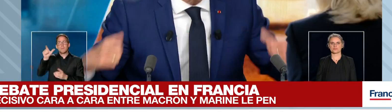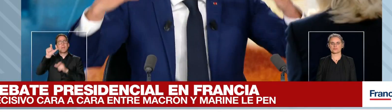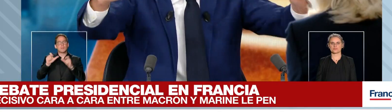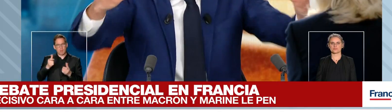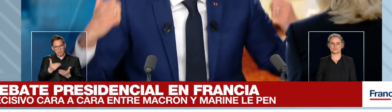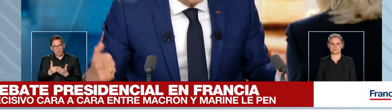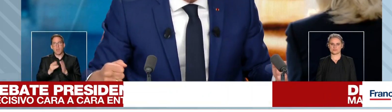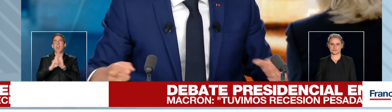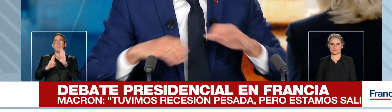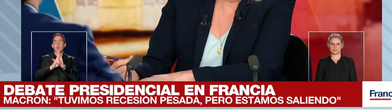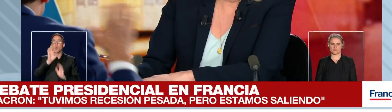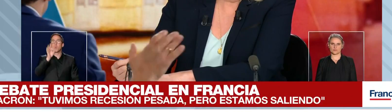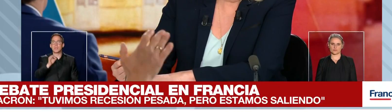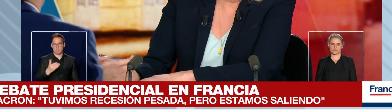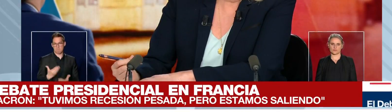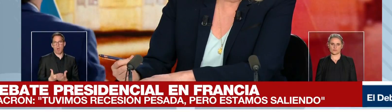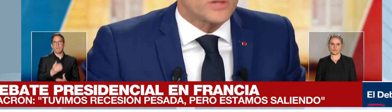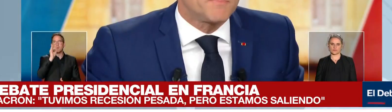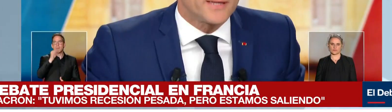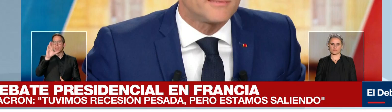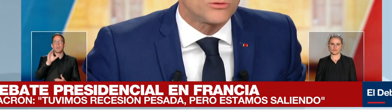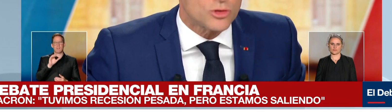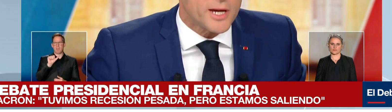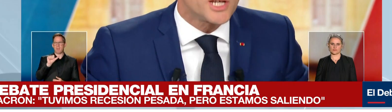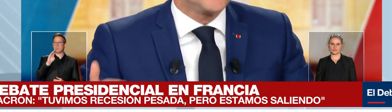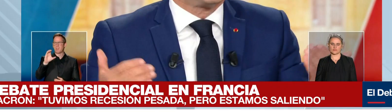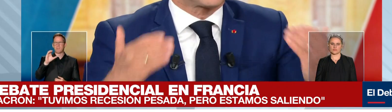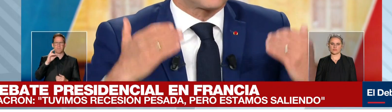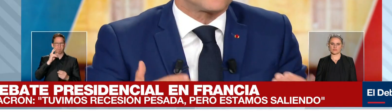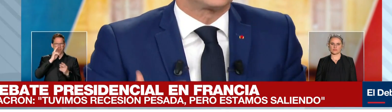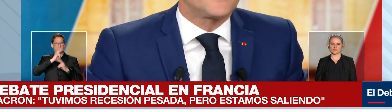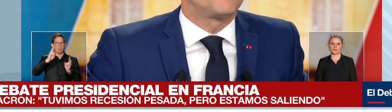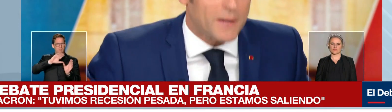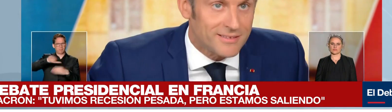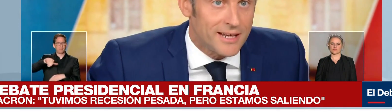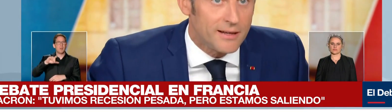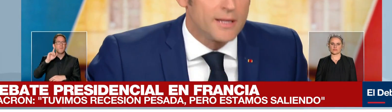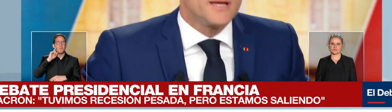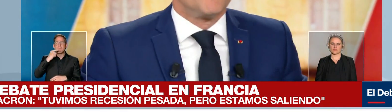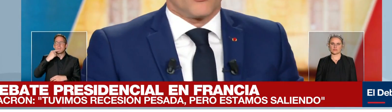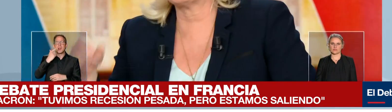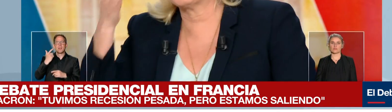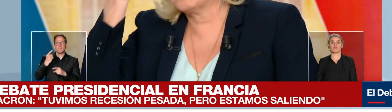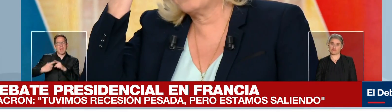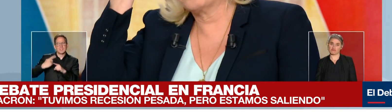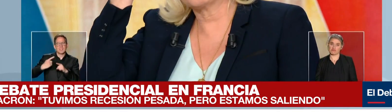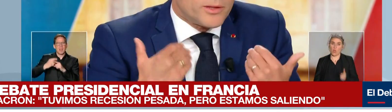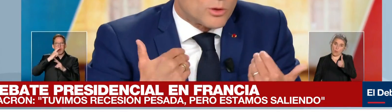el organismo del empleo al cual usted hace referencia, tal vez no le gusta, pero nadie cuenta las categorías B y C porque son activos